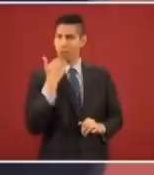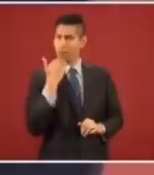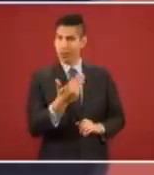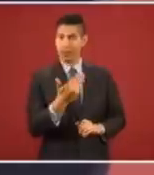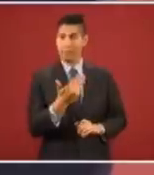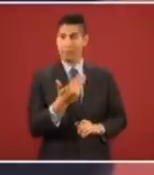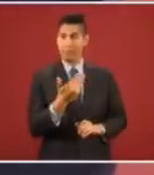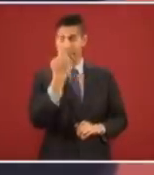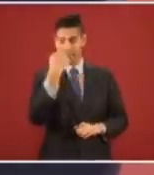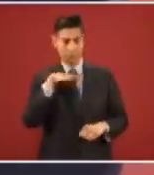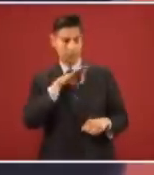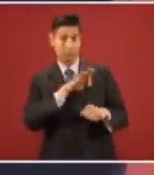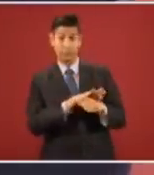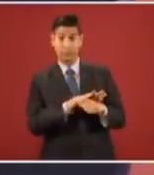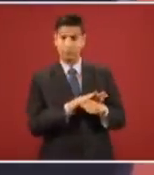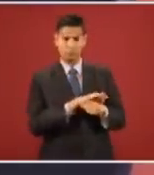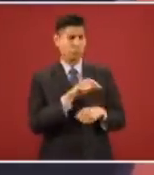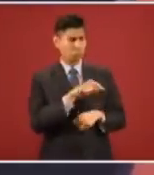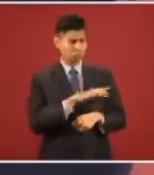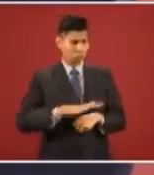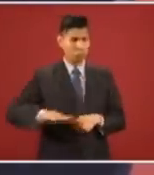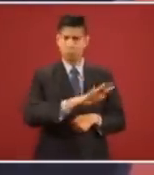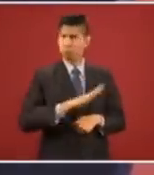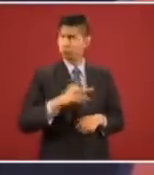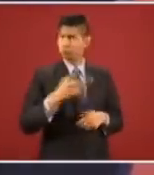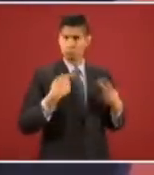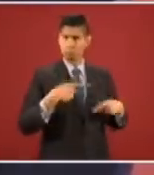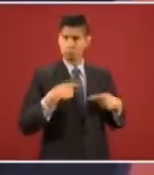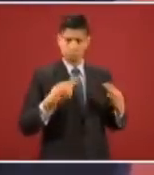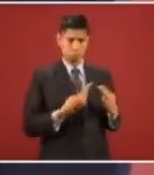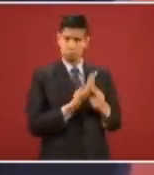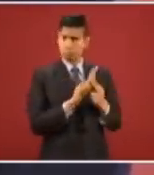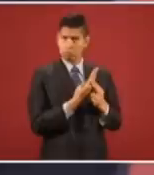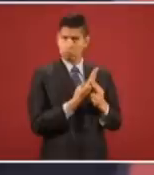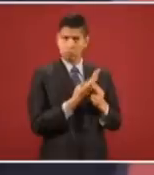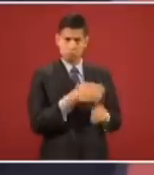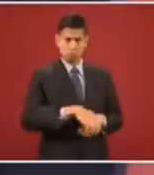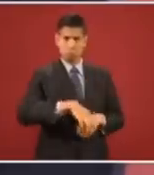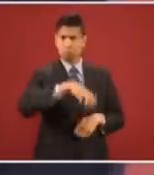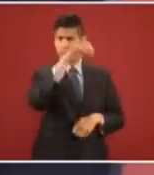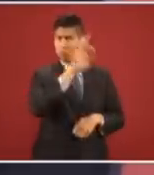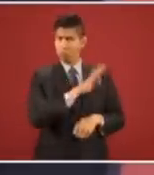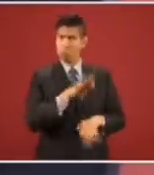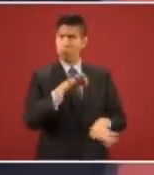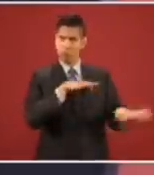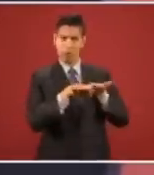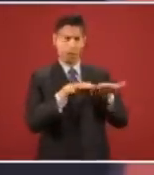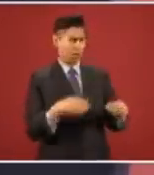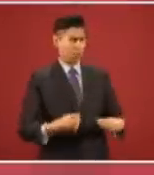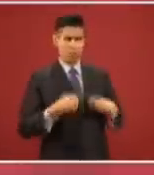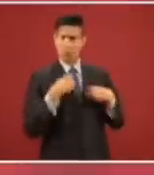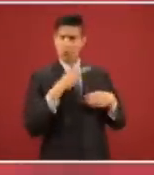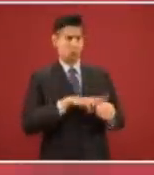que el mexicano pueda trabajar, ser feliz donde nació, donde están sus familiares, sus costumbres, sus